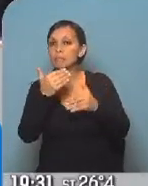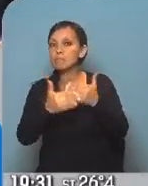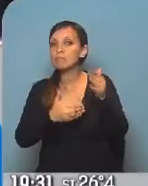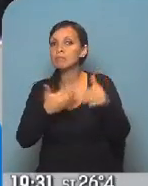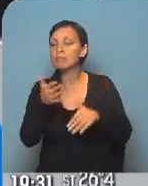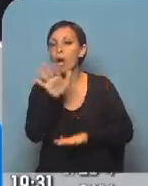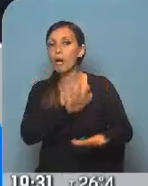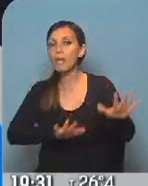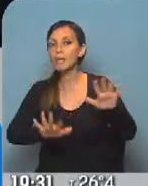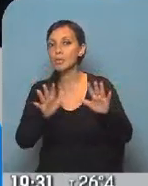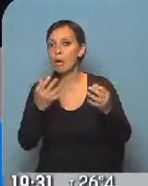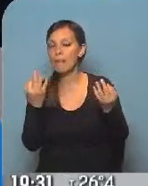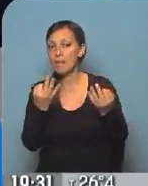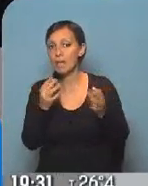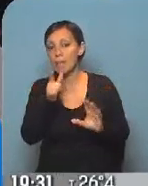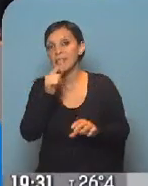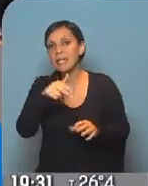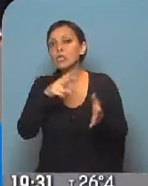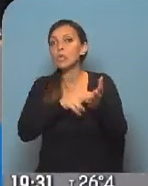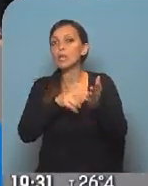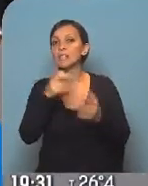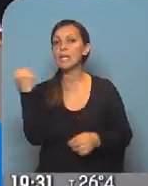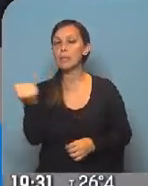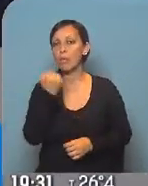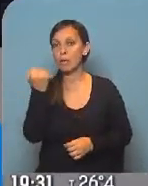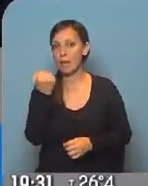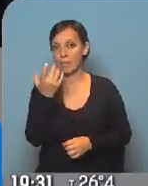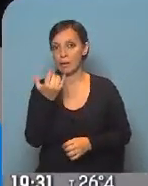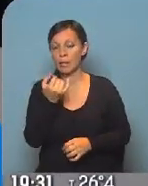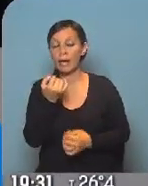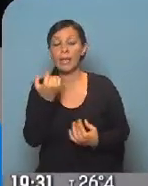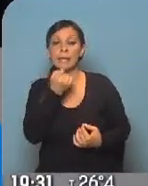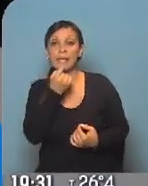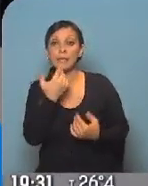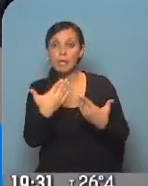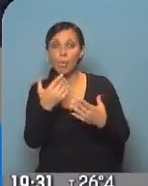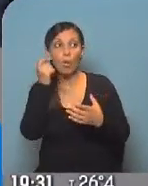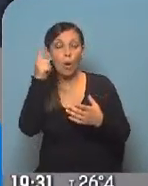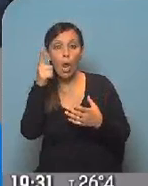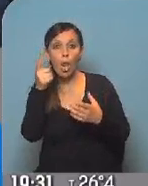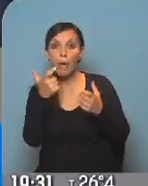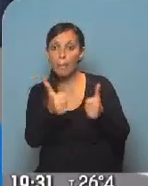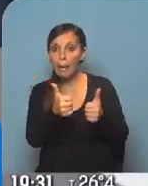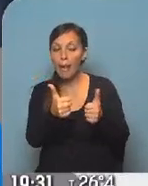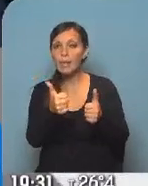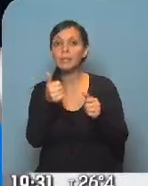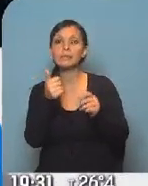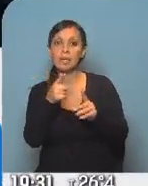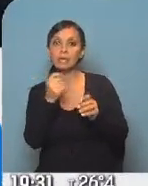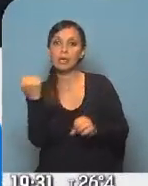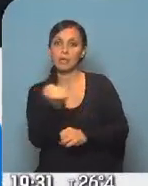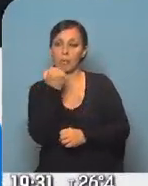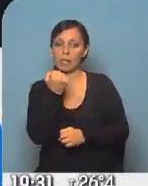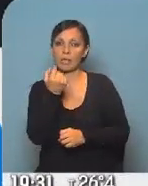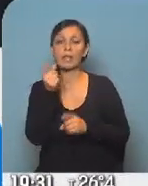es, en principio, una noticia importante, el mero hecho de que haya transcurrido del modo en que transcurrió. Y luego me parece que internamente,